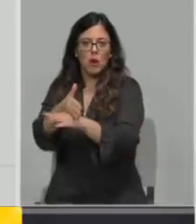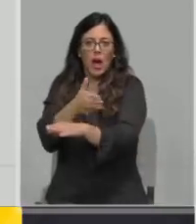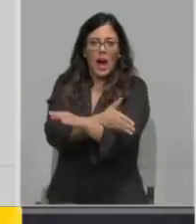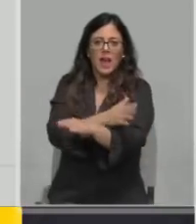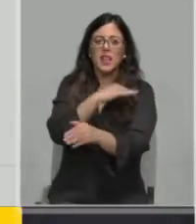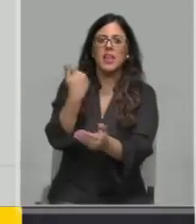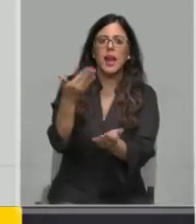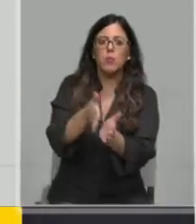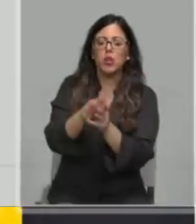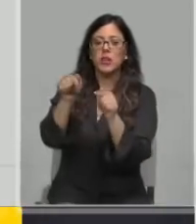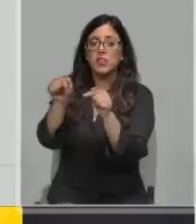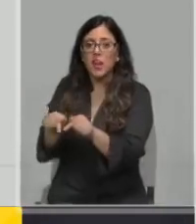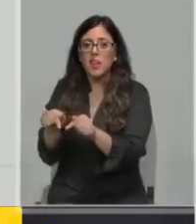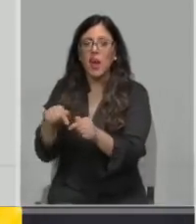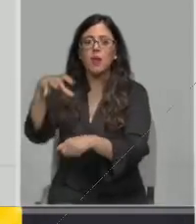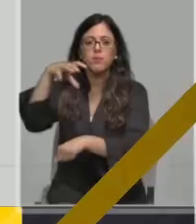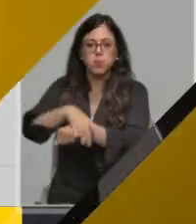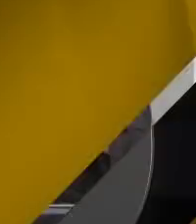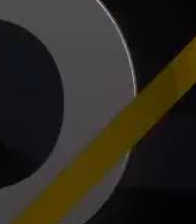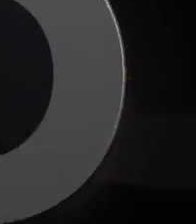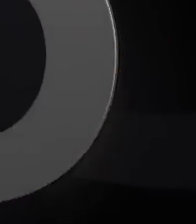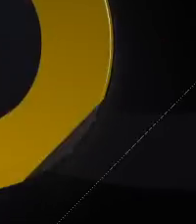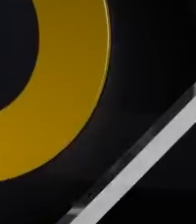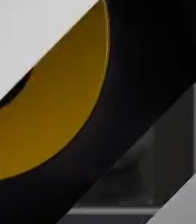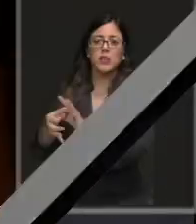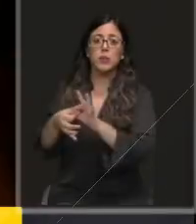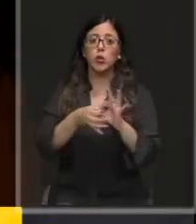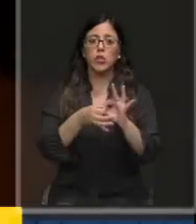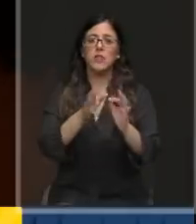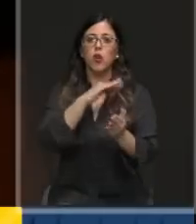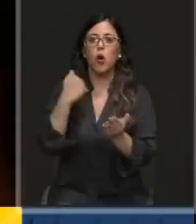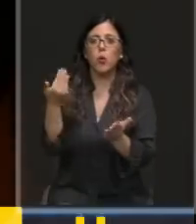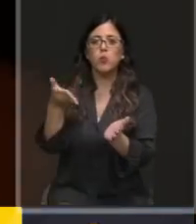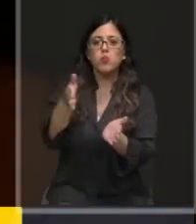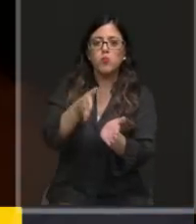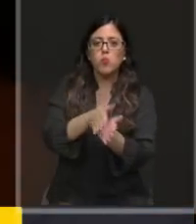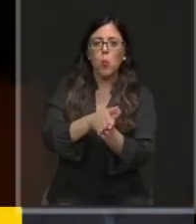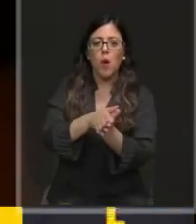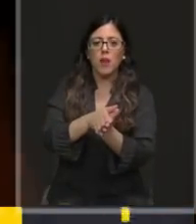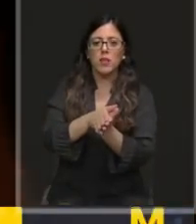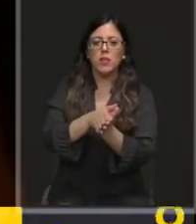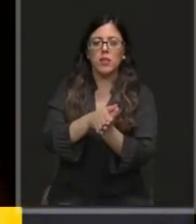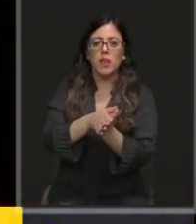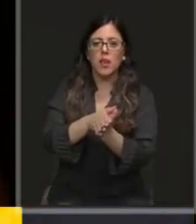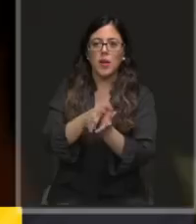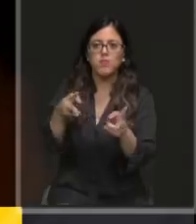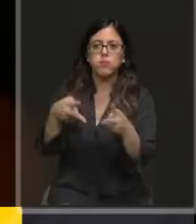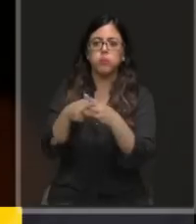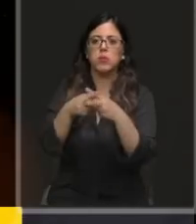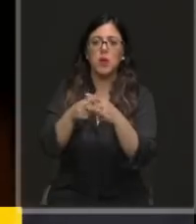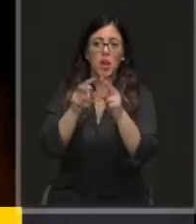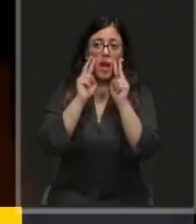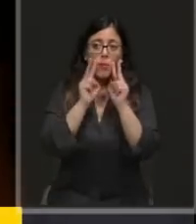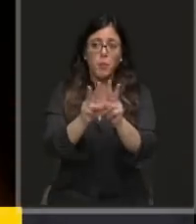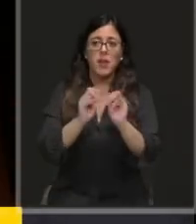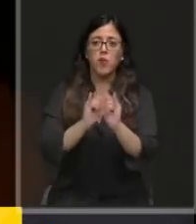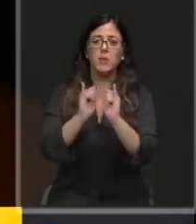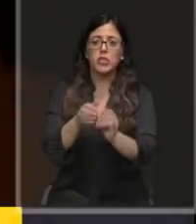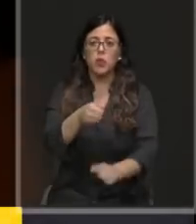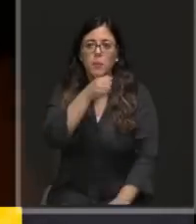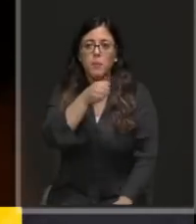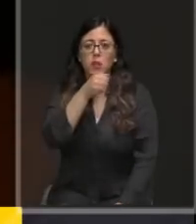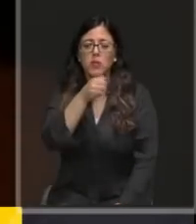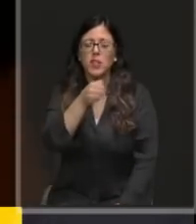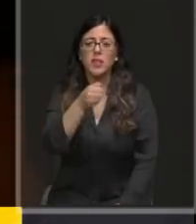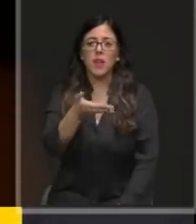homicidio frustrado muy bien Vamos con la ampliación de esta noticia de los datos que está manejando a esta hora Héctor safi